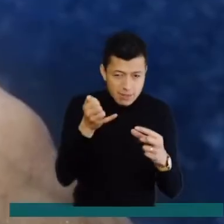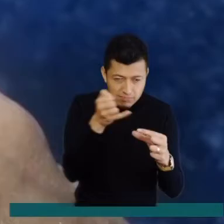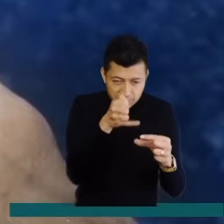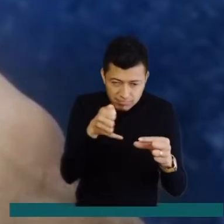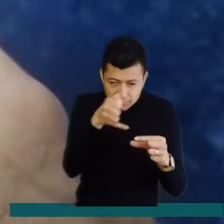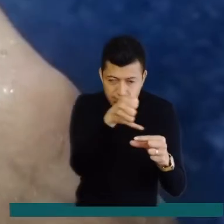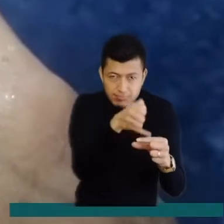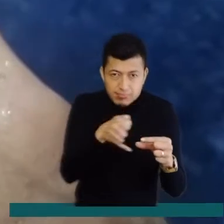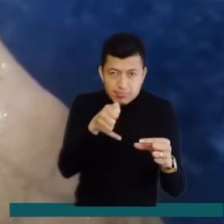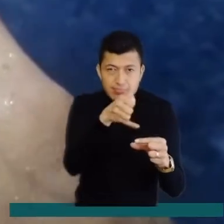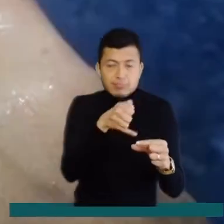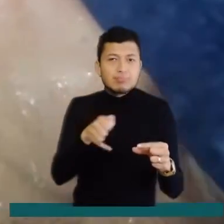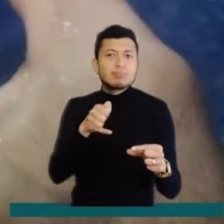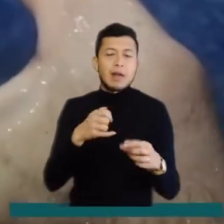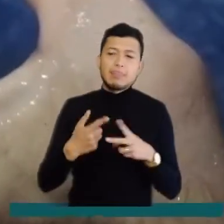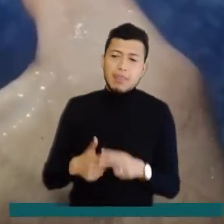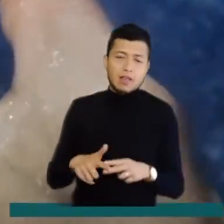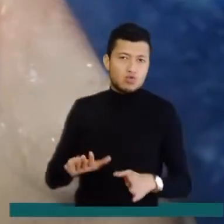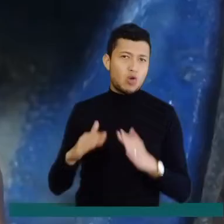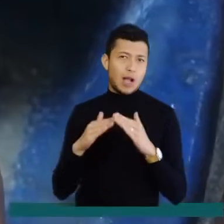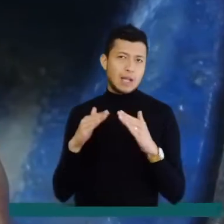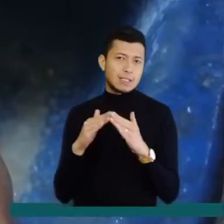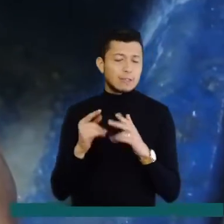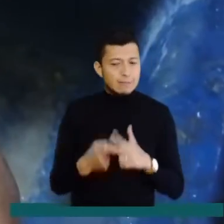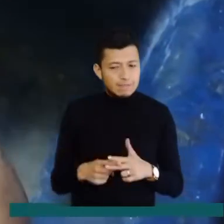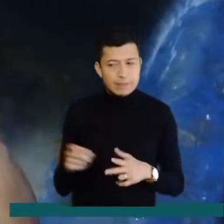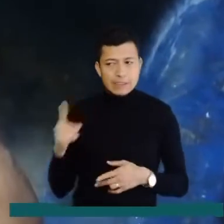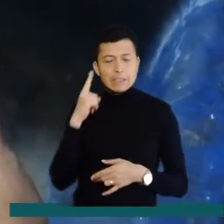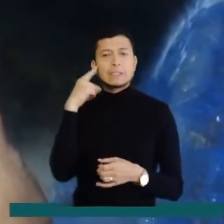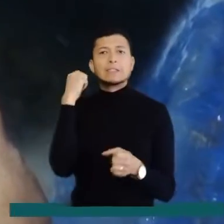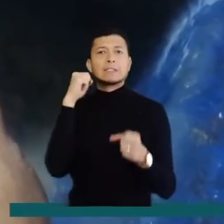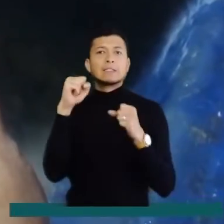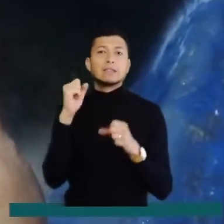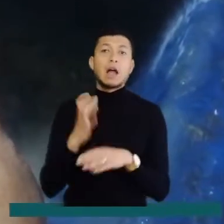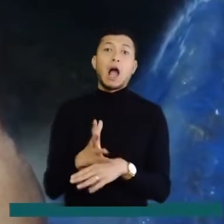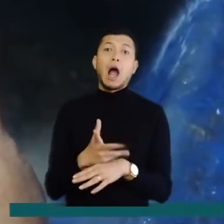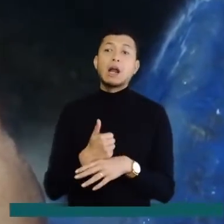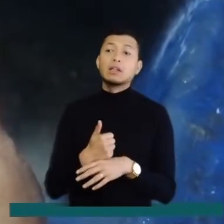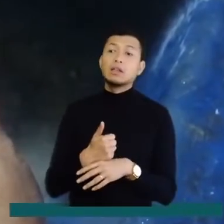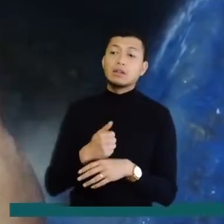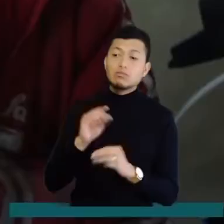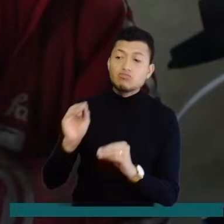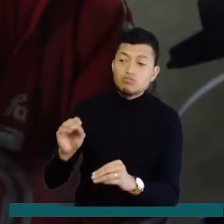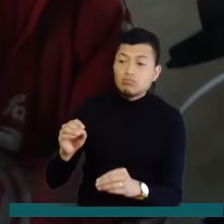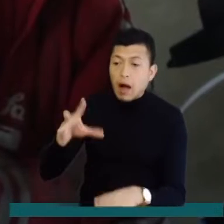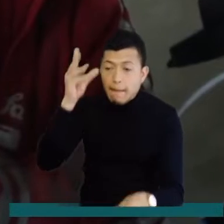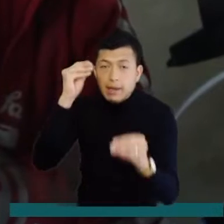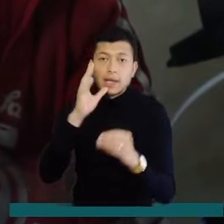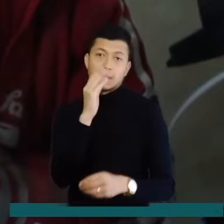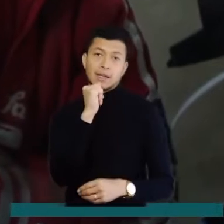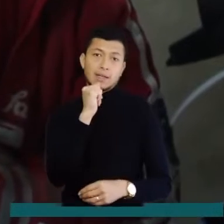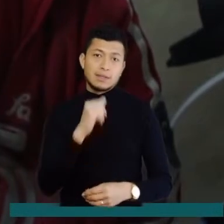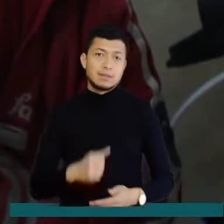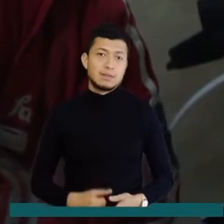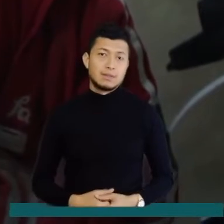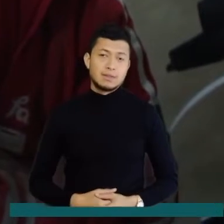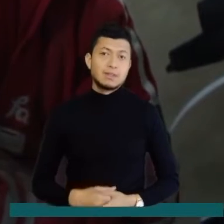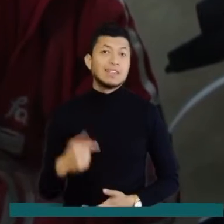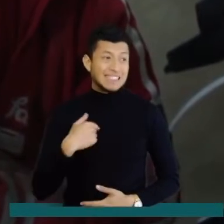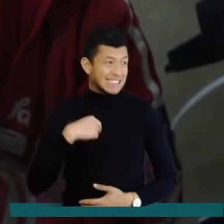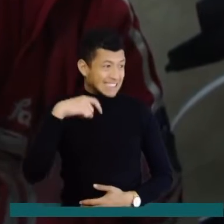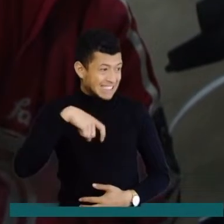su casa. A él también le preocupa que este arte no tenga aprendices. Yo he